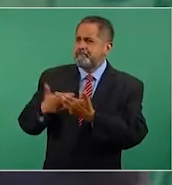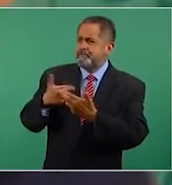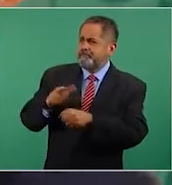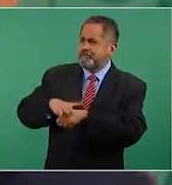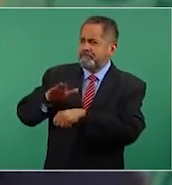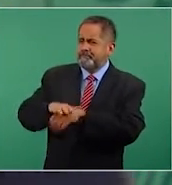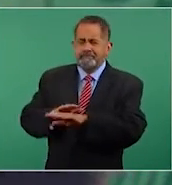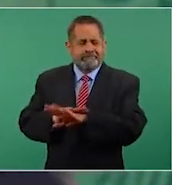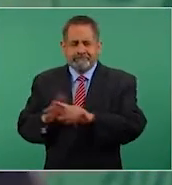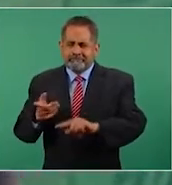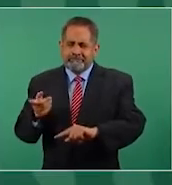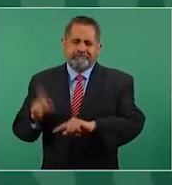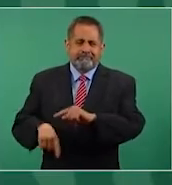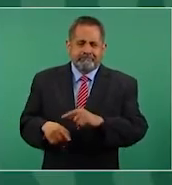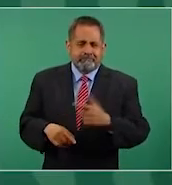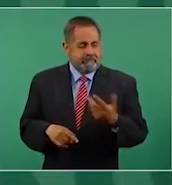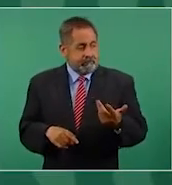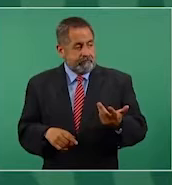Pues sí, porque le estaban